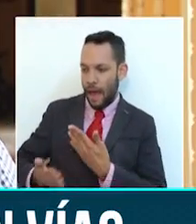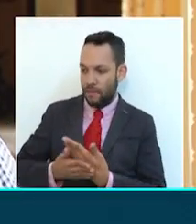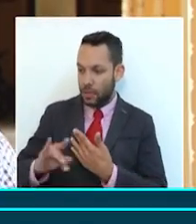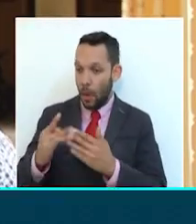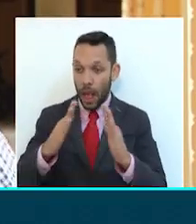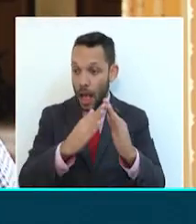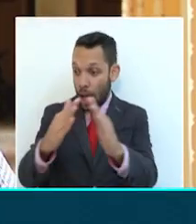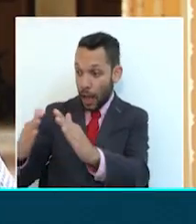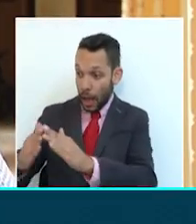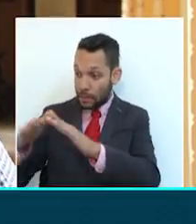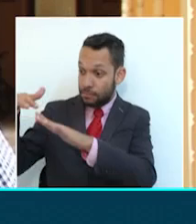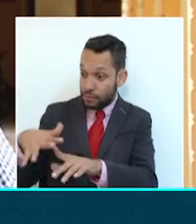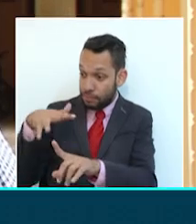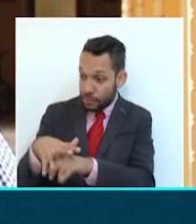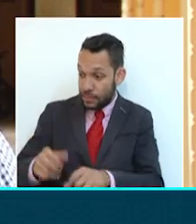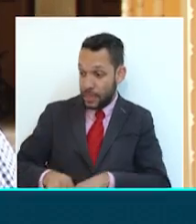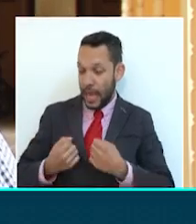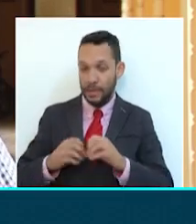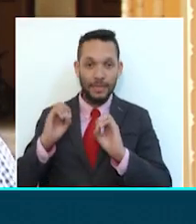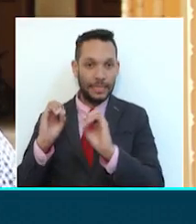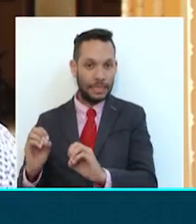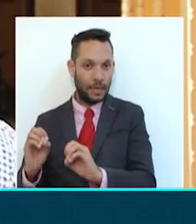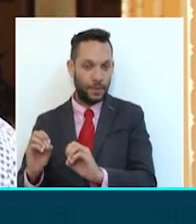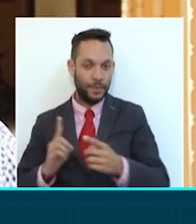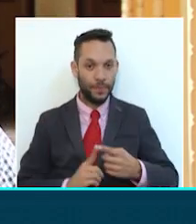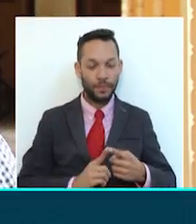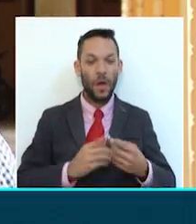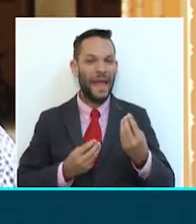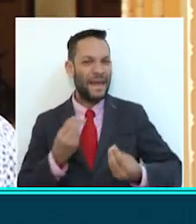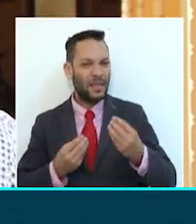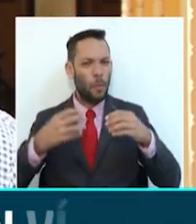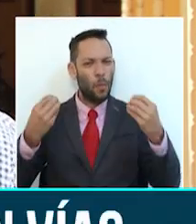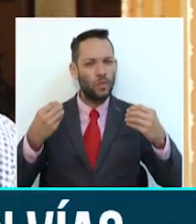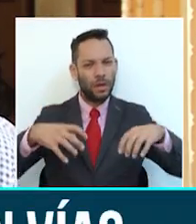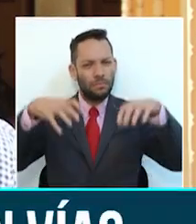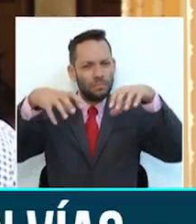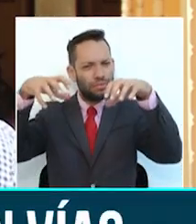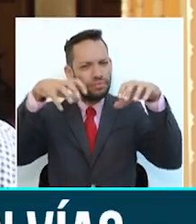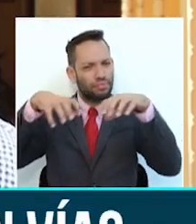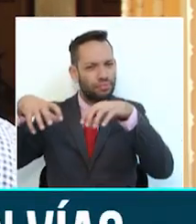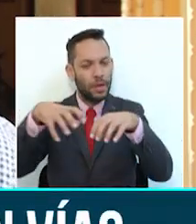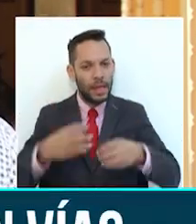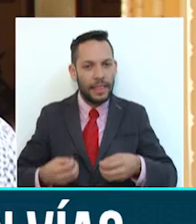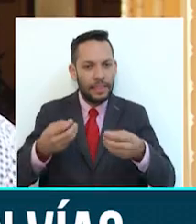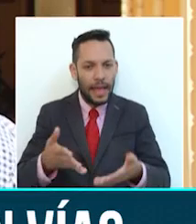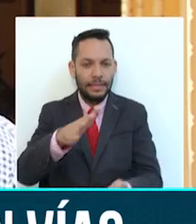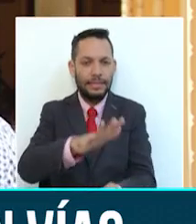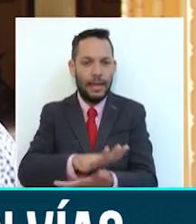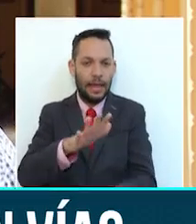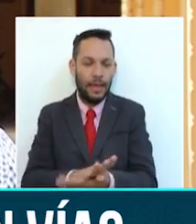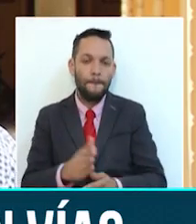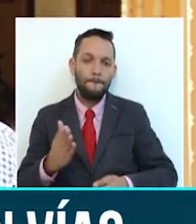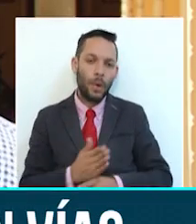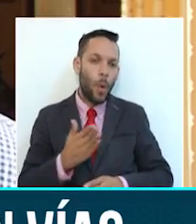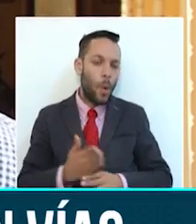en viviendas en el fin de semana. Fue un fin de semana que, si bien estuvo pasado por lluvias, podemos dar un parte de tranquilidad. Si tuvimos algunos